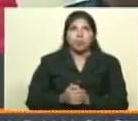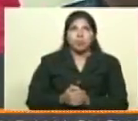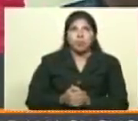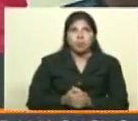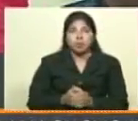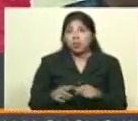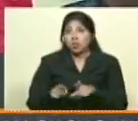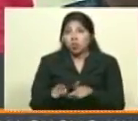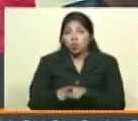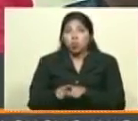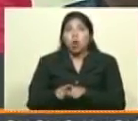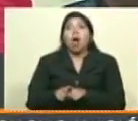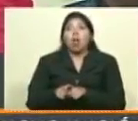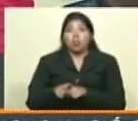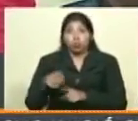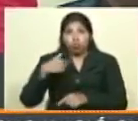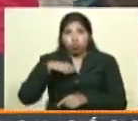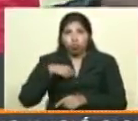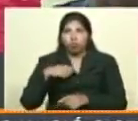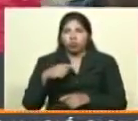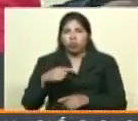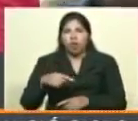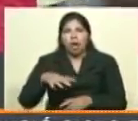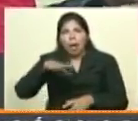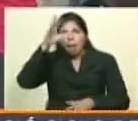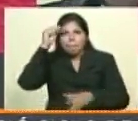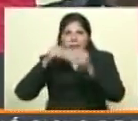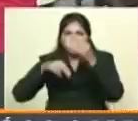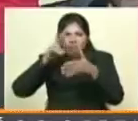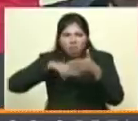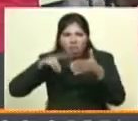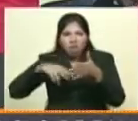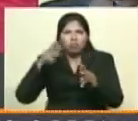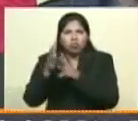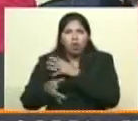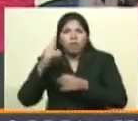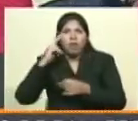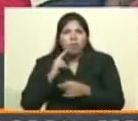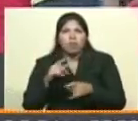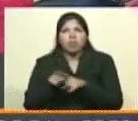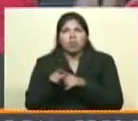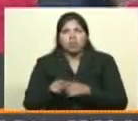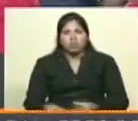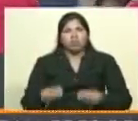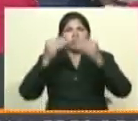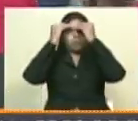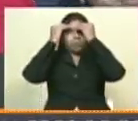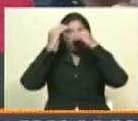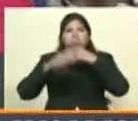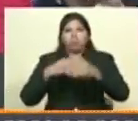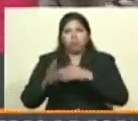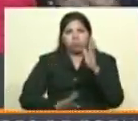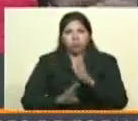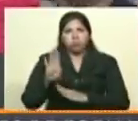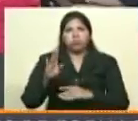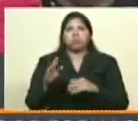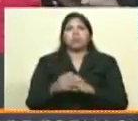todo lo demás. Viene la independencia, vienen las ideas de república, vienen las ideas de igualdad, de felicidad